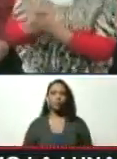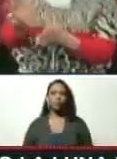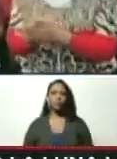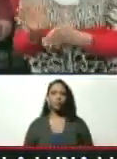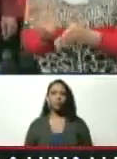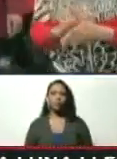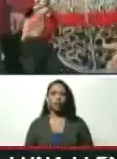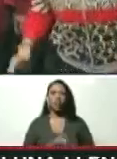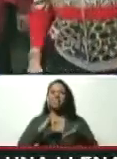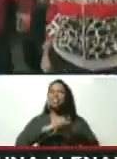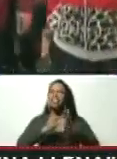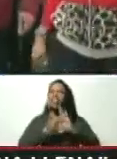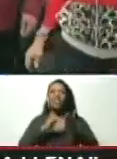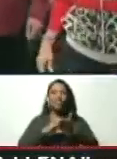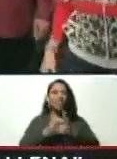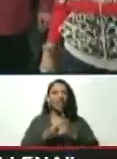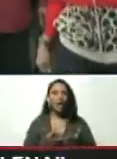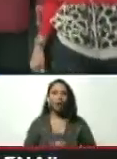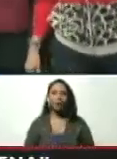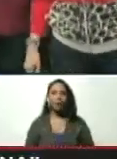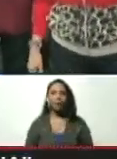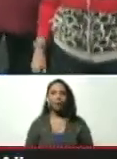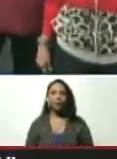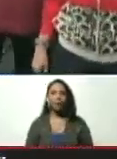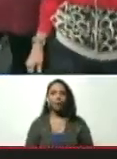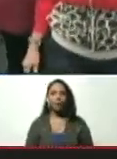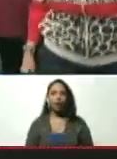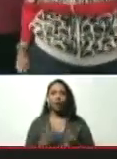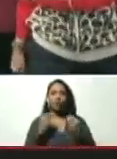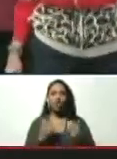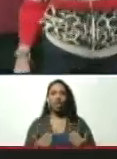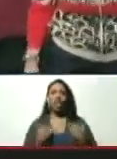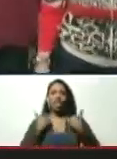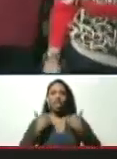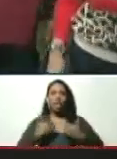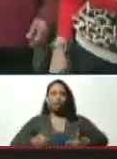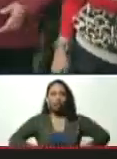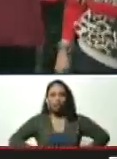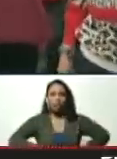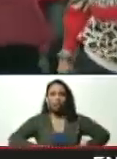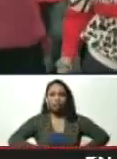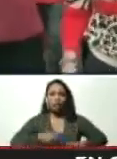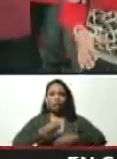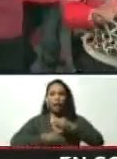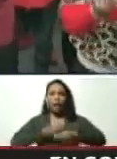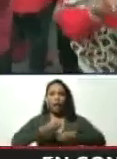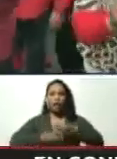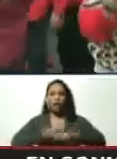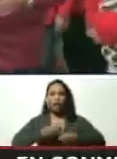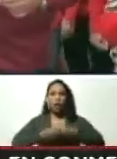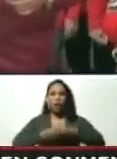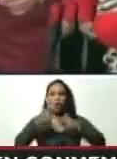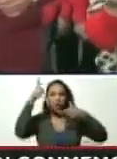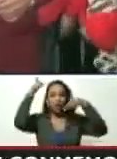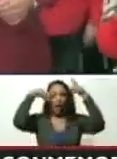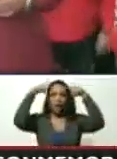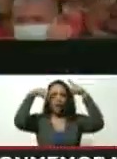lo que significa todo el sacrificio y la lucha que dio nuestro comandante Hugo Chávez,